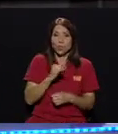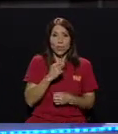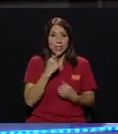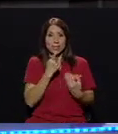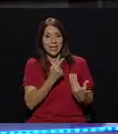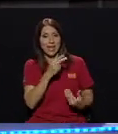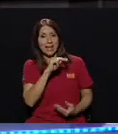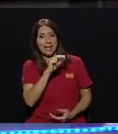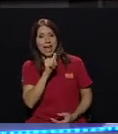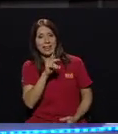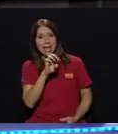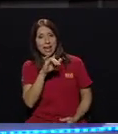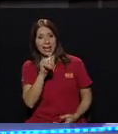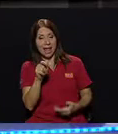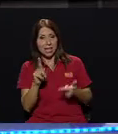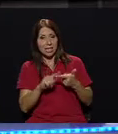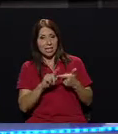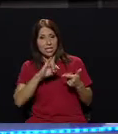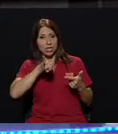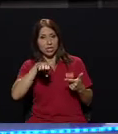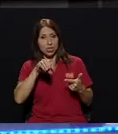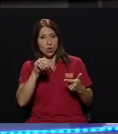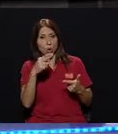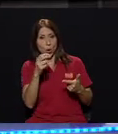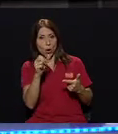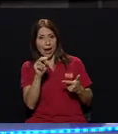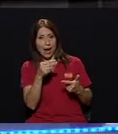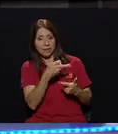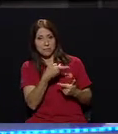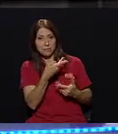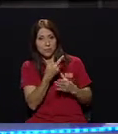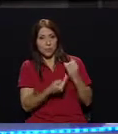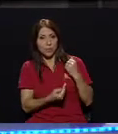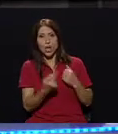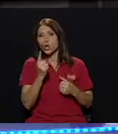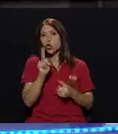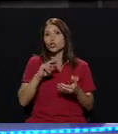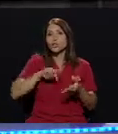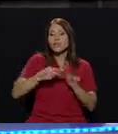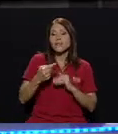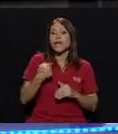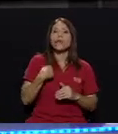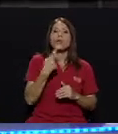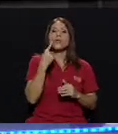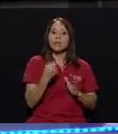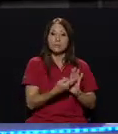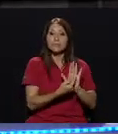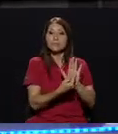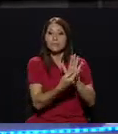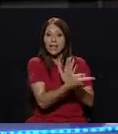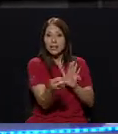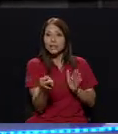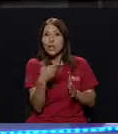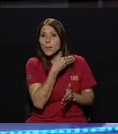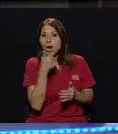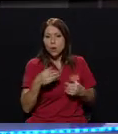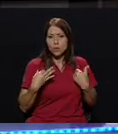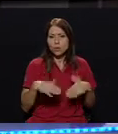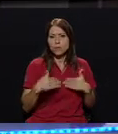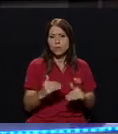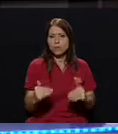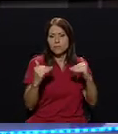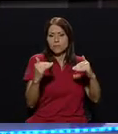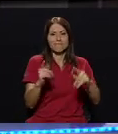Johan también, uno como que no es que llegue y recomiende, mire, esto es lo mejor que tenemos, pero lo interesante,